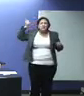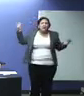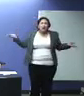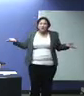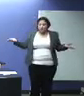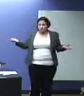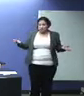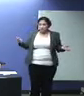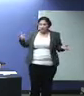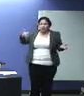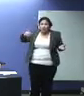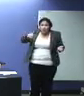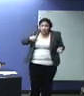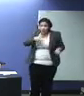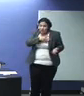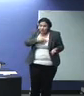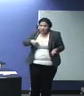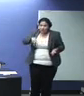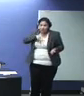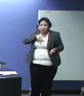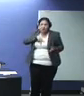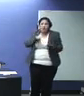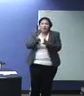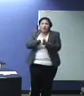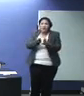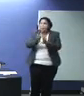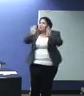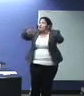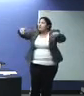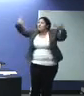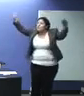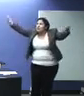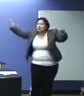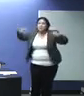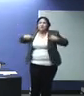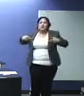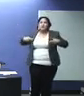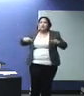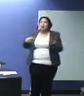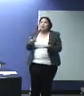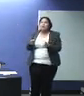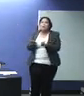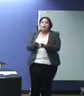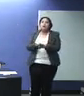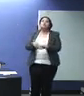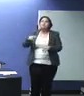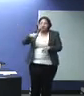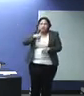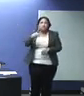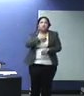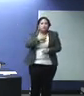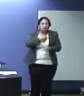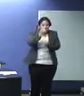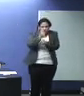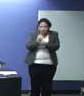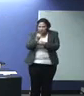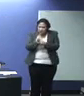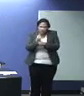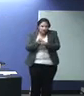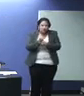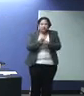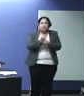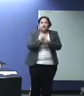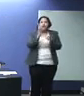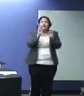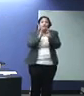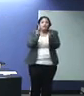condición de nuestra familia y de nuestro hijo no están afuera, no están en la comunidad, las tengo que buscar yo y las tengo que armar yo. Entonces, a